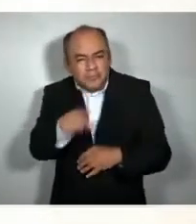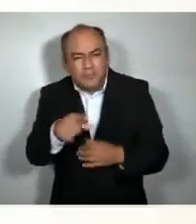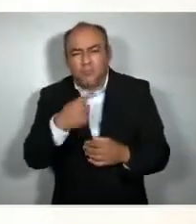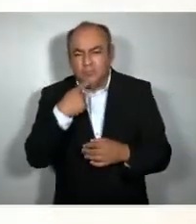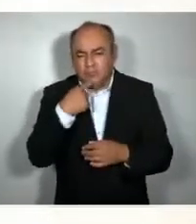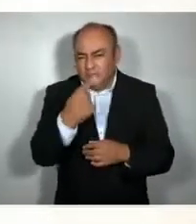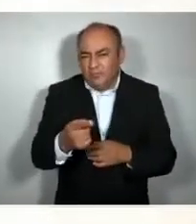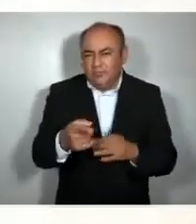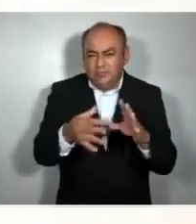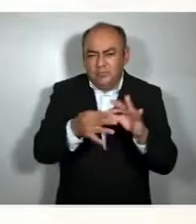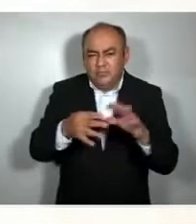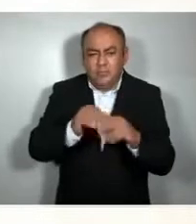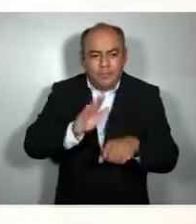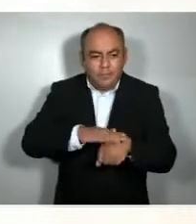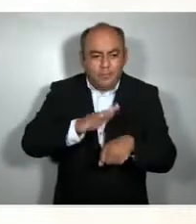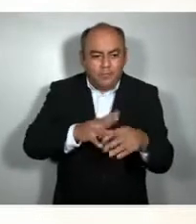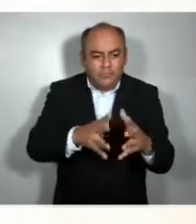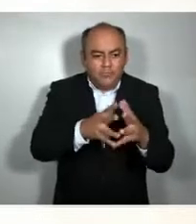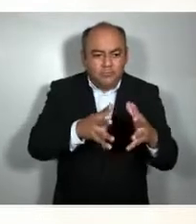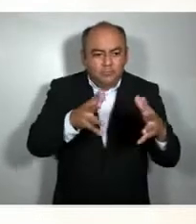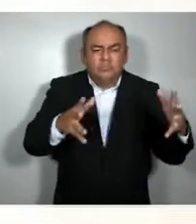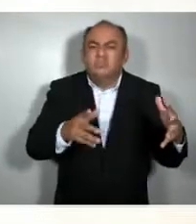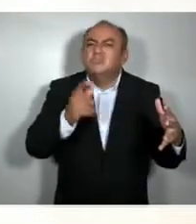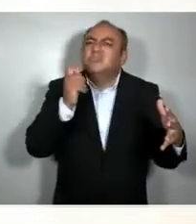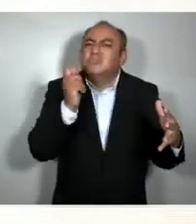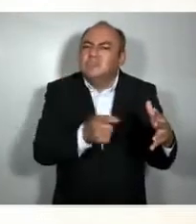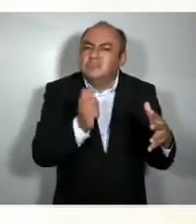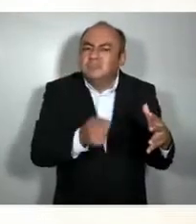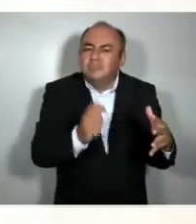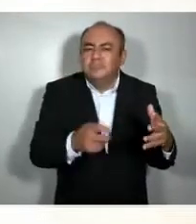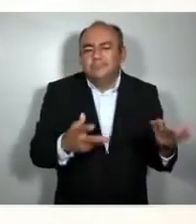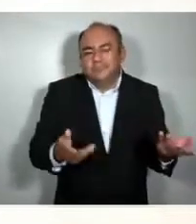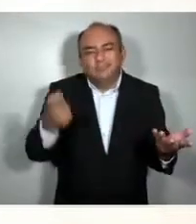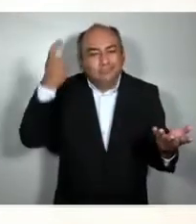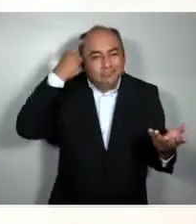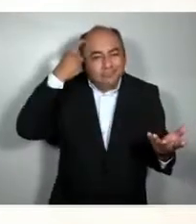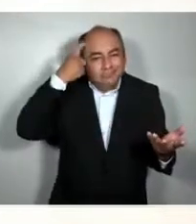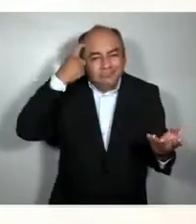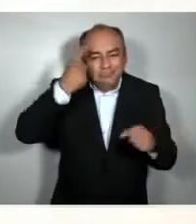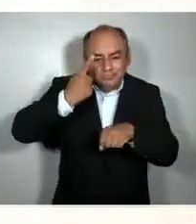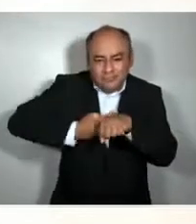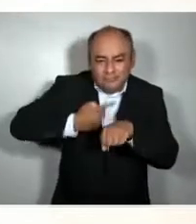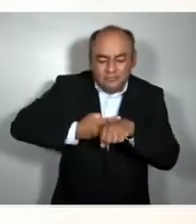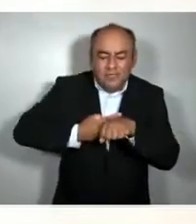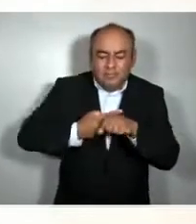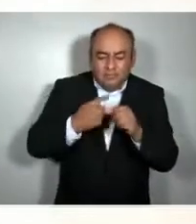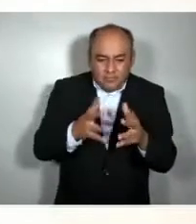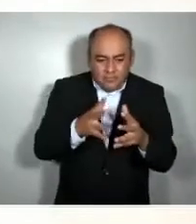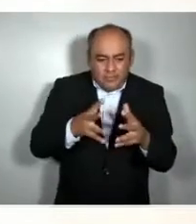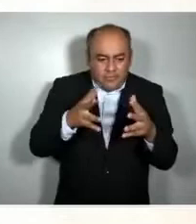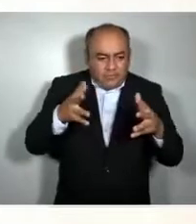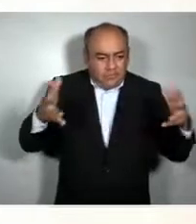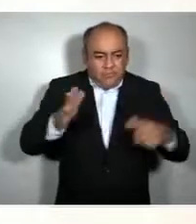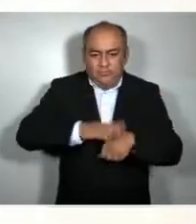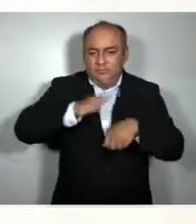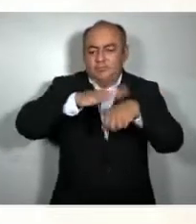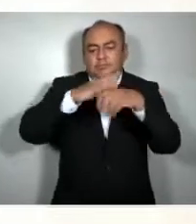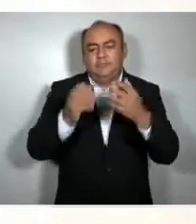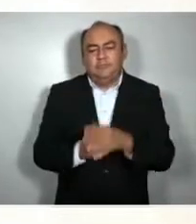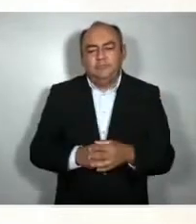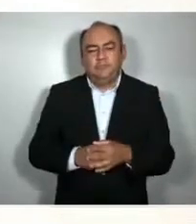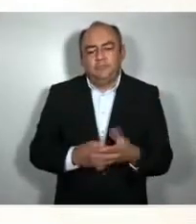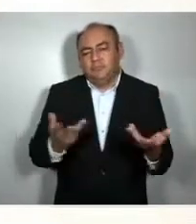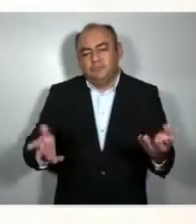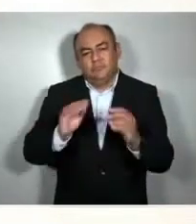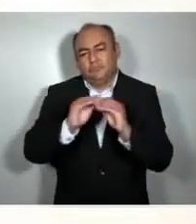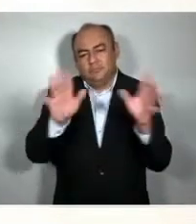creciente población que padece enfermedades relacionadas con la salud mental. Claramente, los problemas de salud de